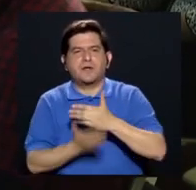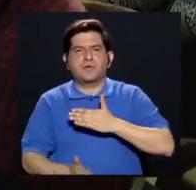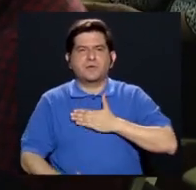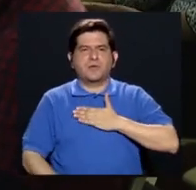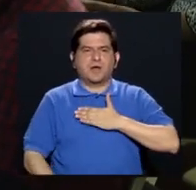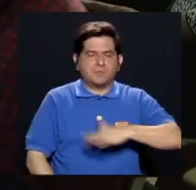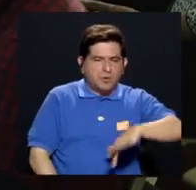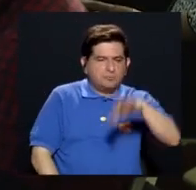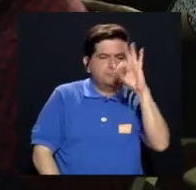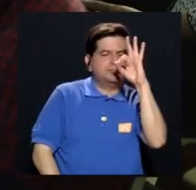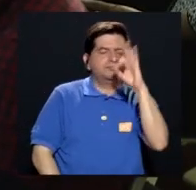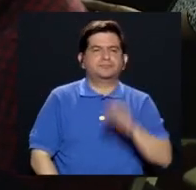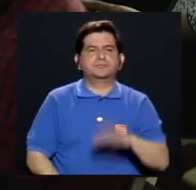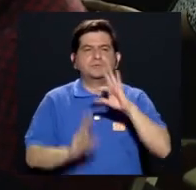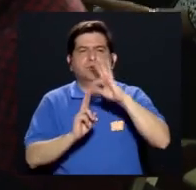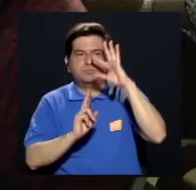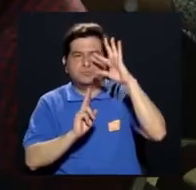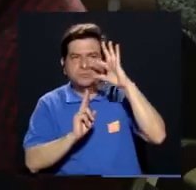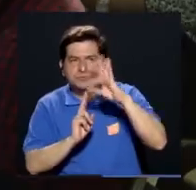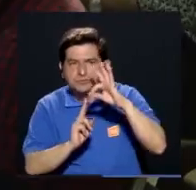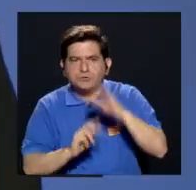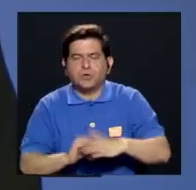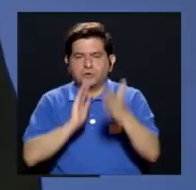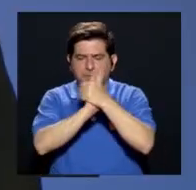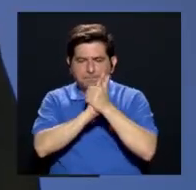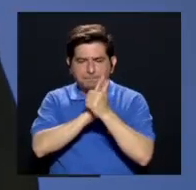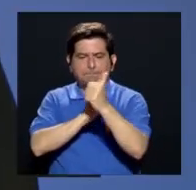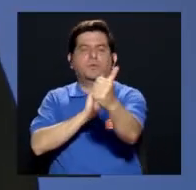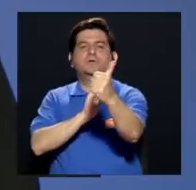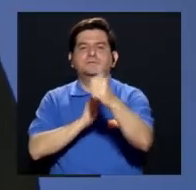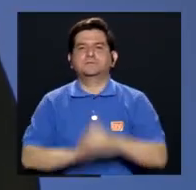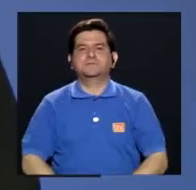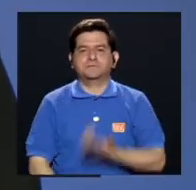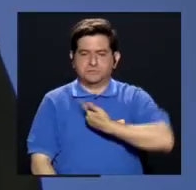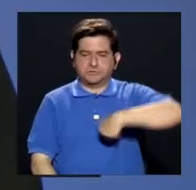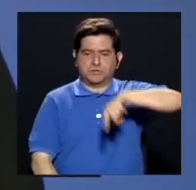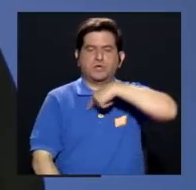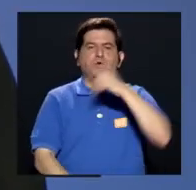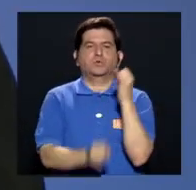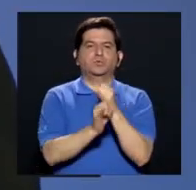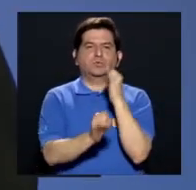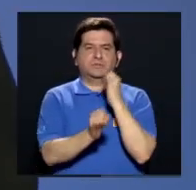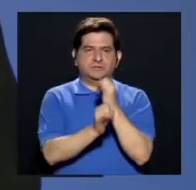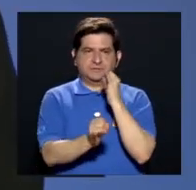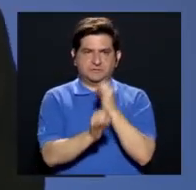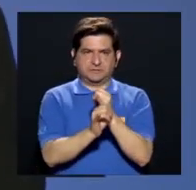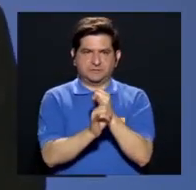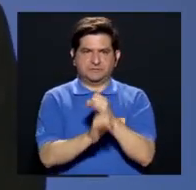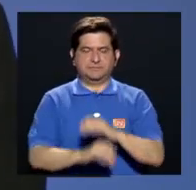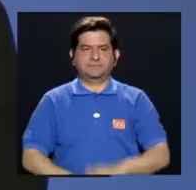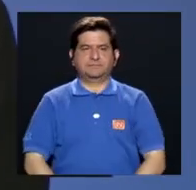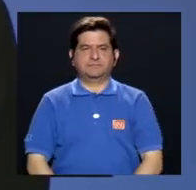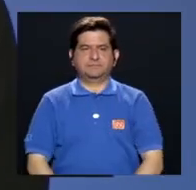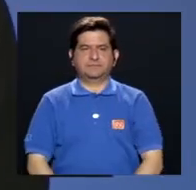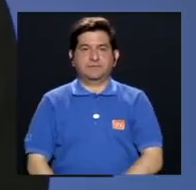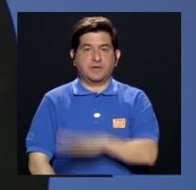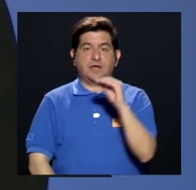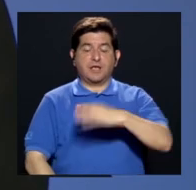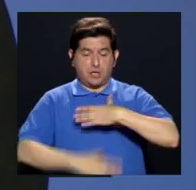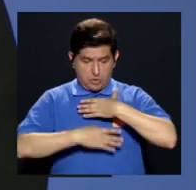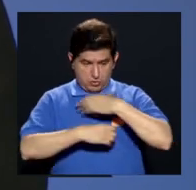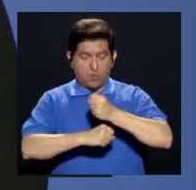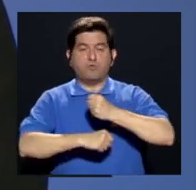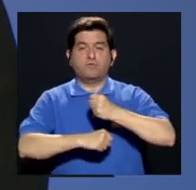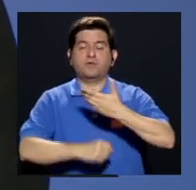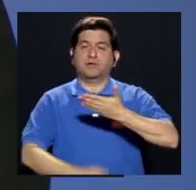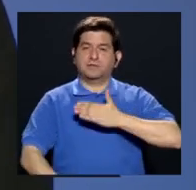las posibilidades de potenciar nuestra institución y por darme la confianza